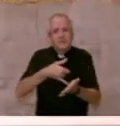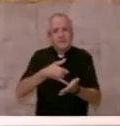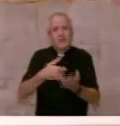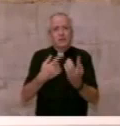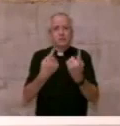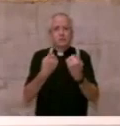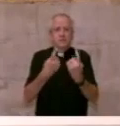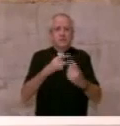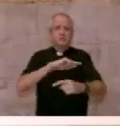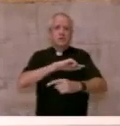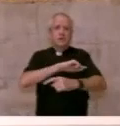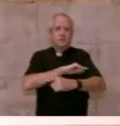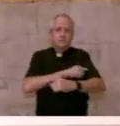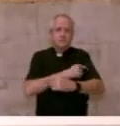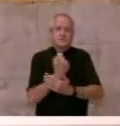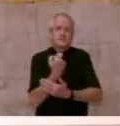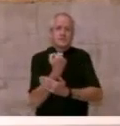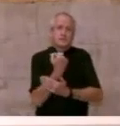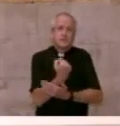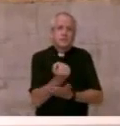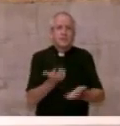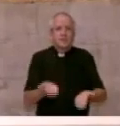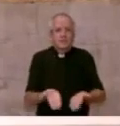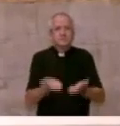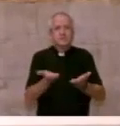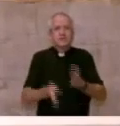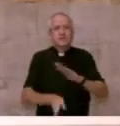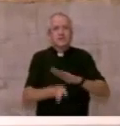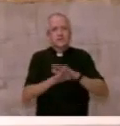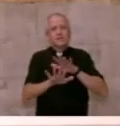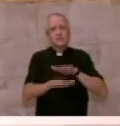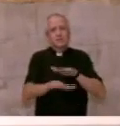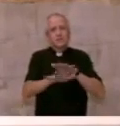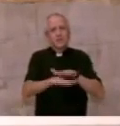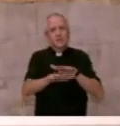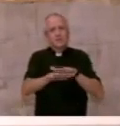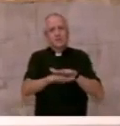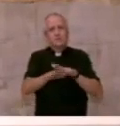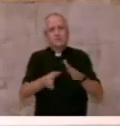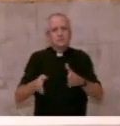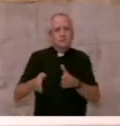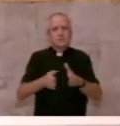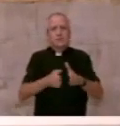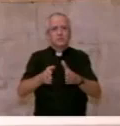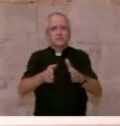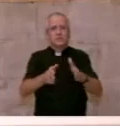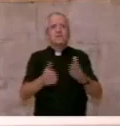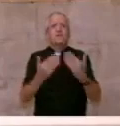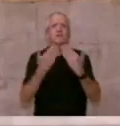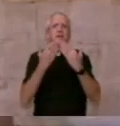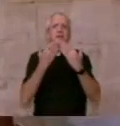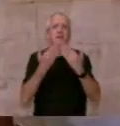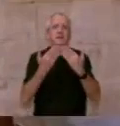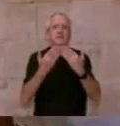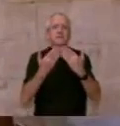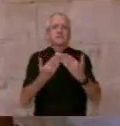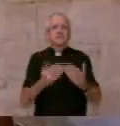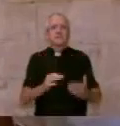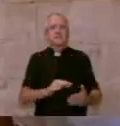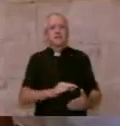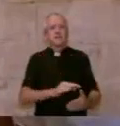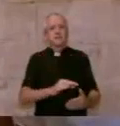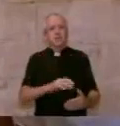a los rezagados y sobre todo porque el rebaño mismo tiene su olfato para encontrar nuevos caminos. Gracias, estimado señor